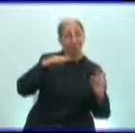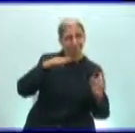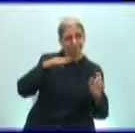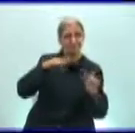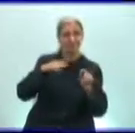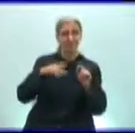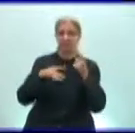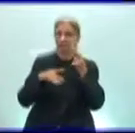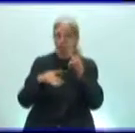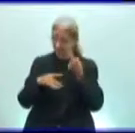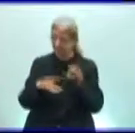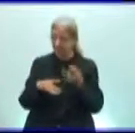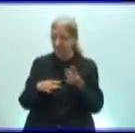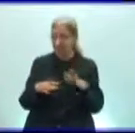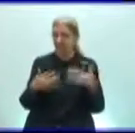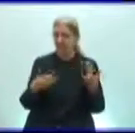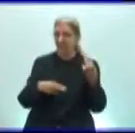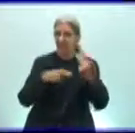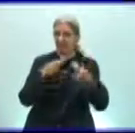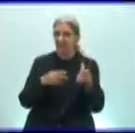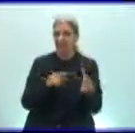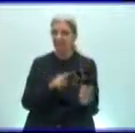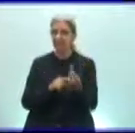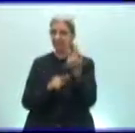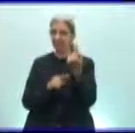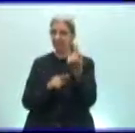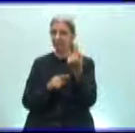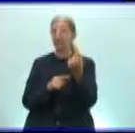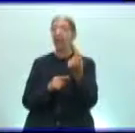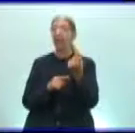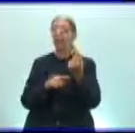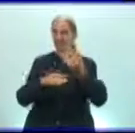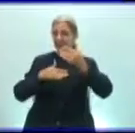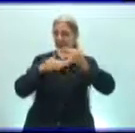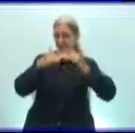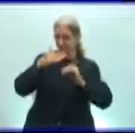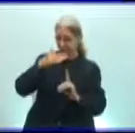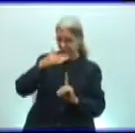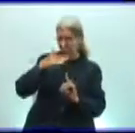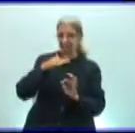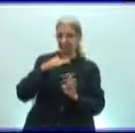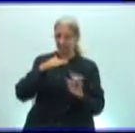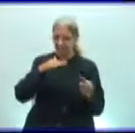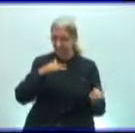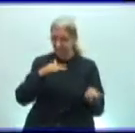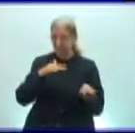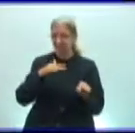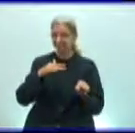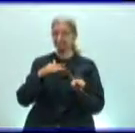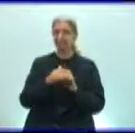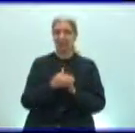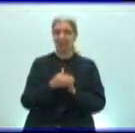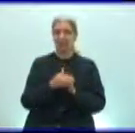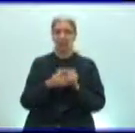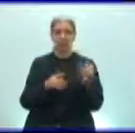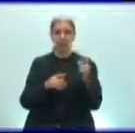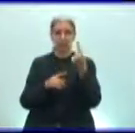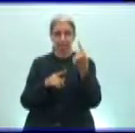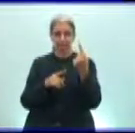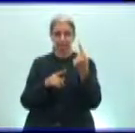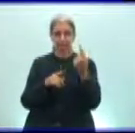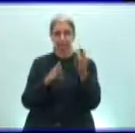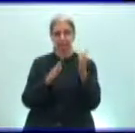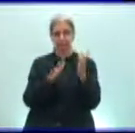Tenemos, fíjense, la variable, porque es una ecuación fraccionaria, que es el denominador. Observen que en uno de los sumandos, uno de los